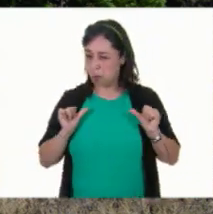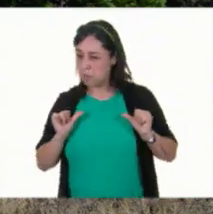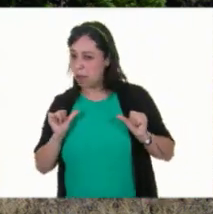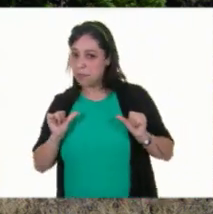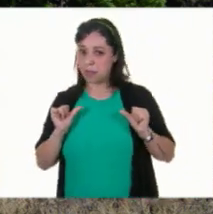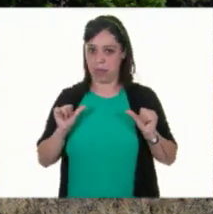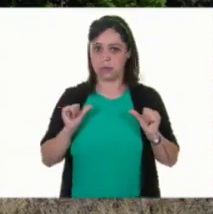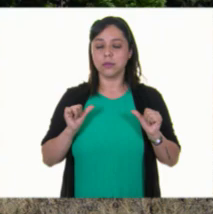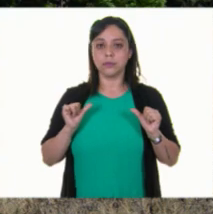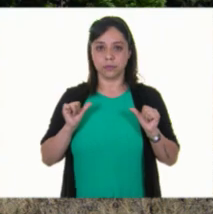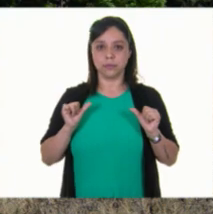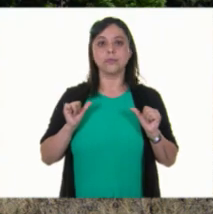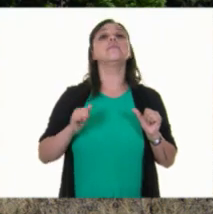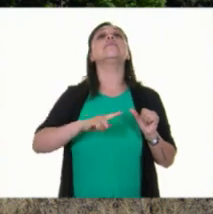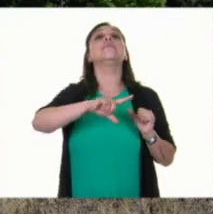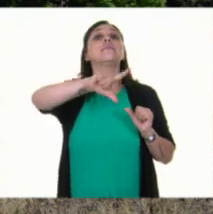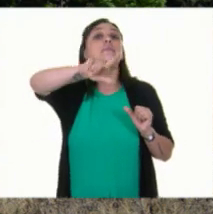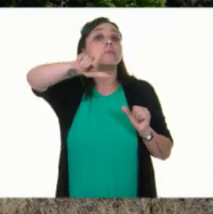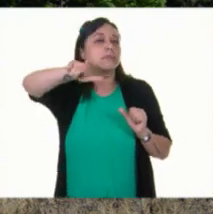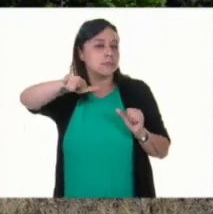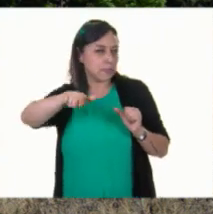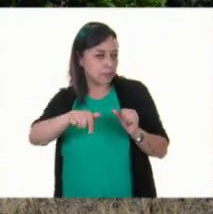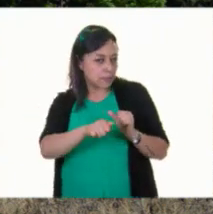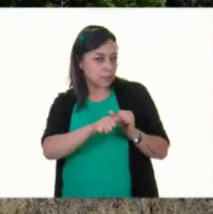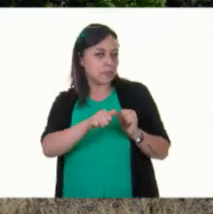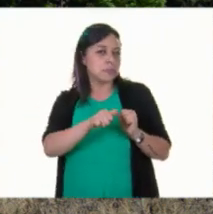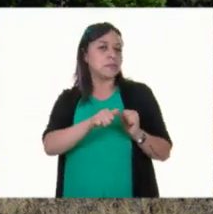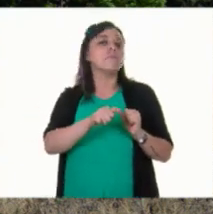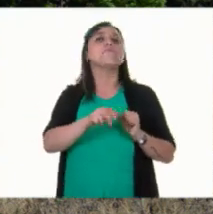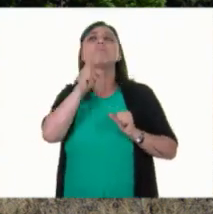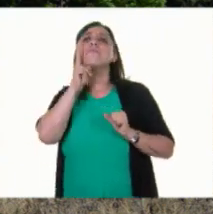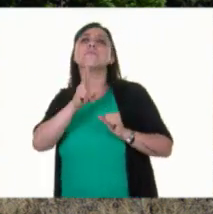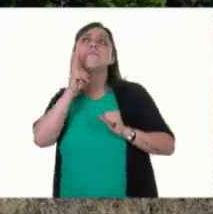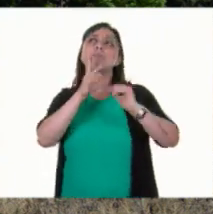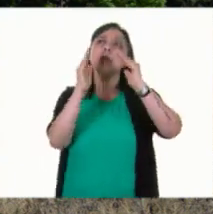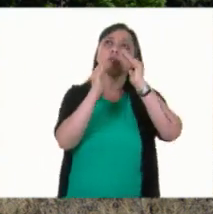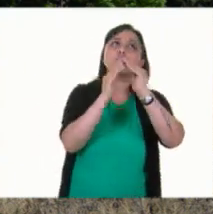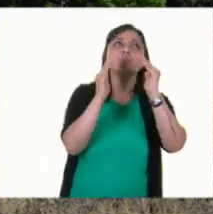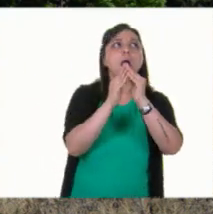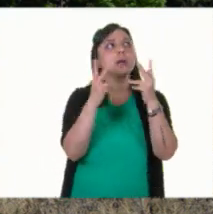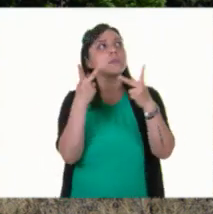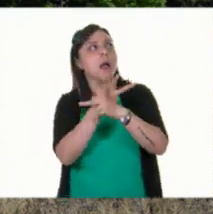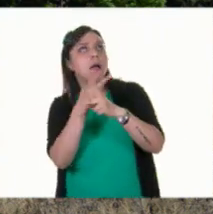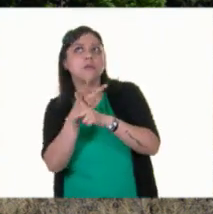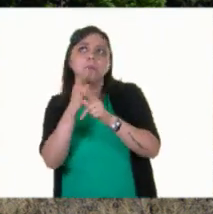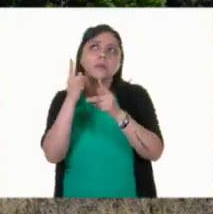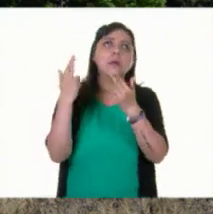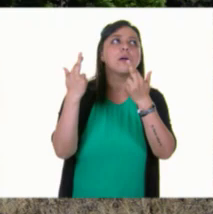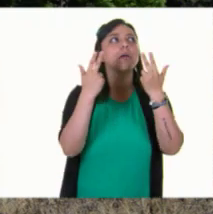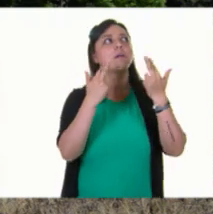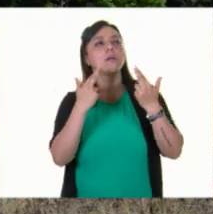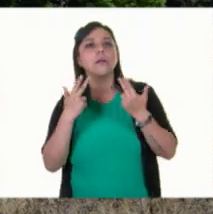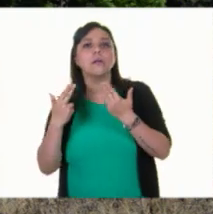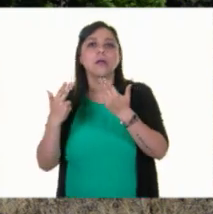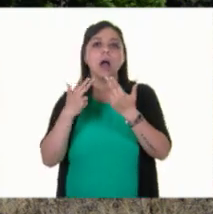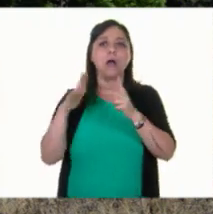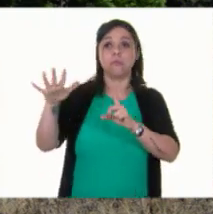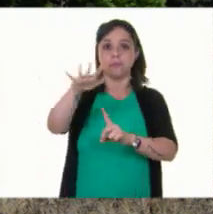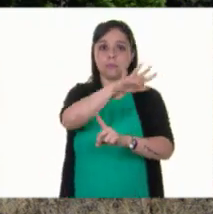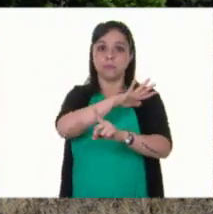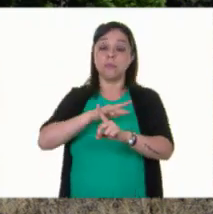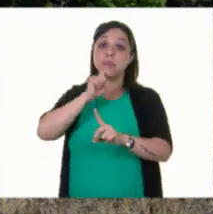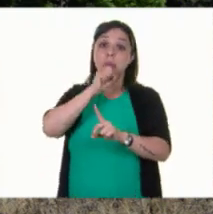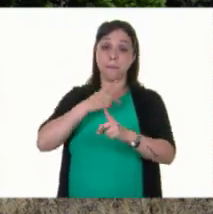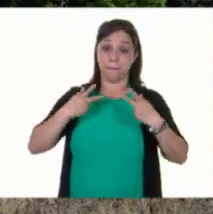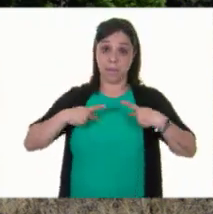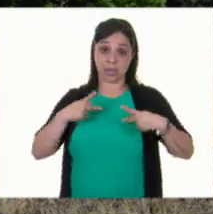estado. Posteriormente, revisar los daños sufridos en la vivienda y en los alrededores, así como esperar indicaciones de las